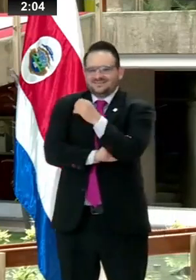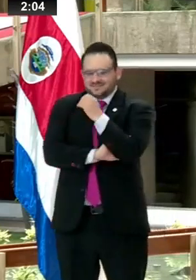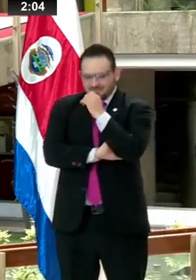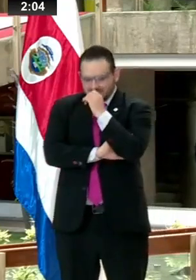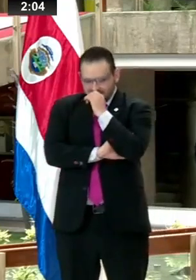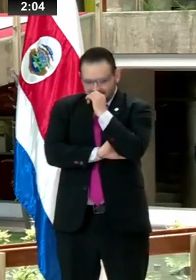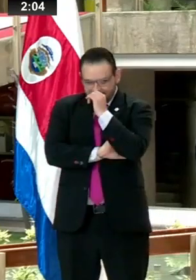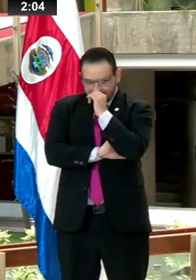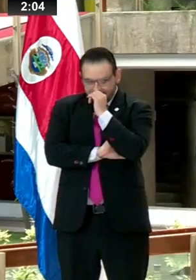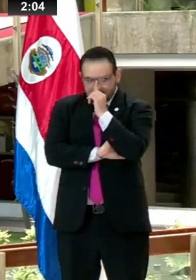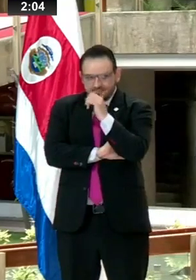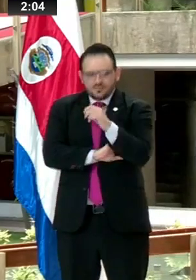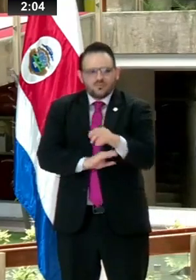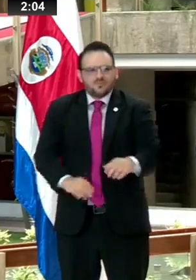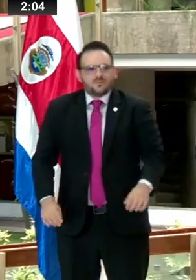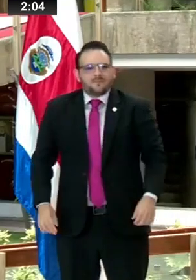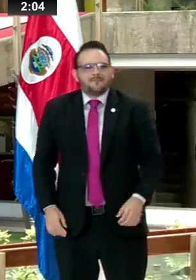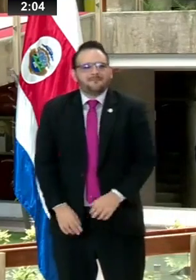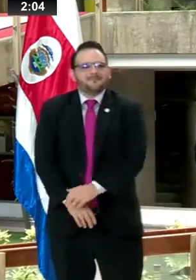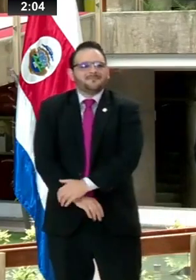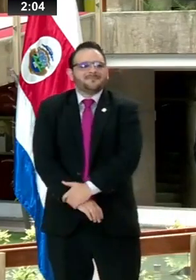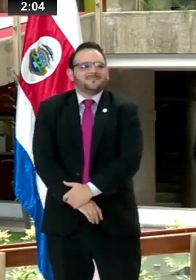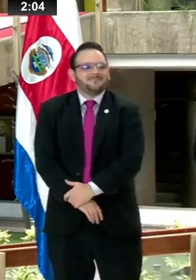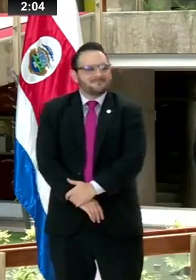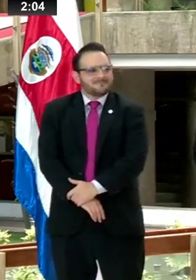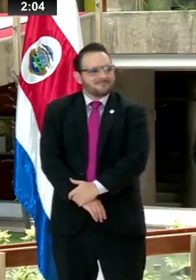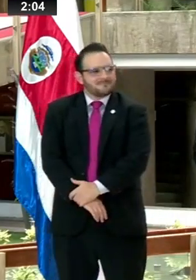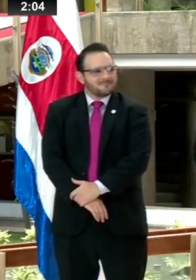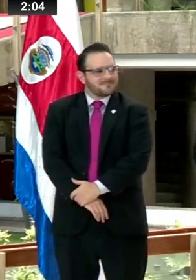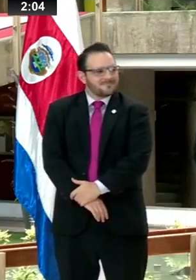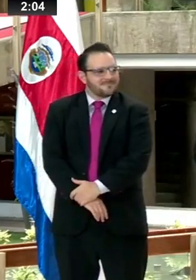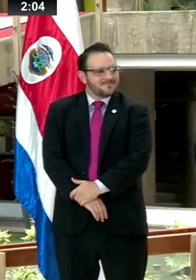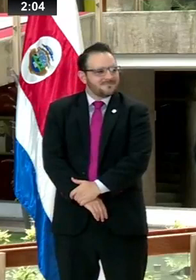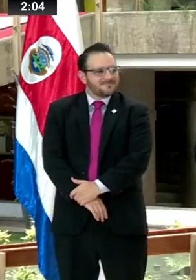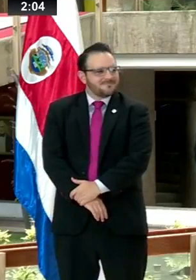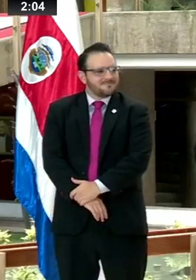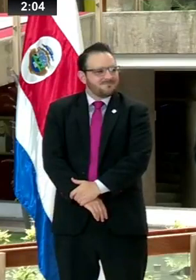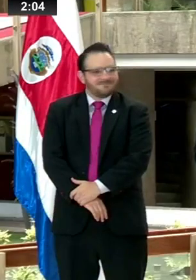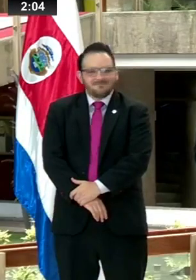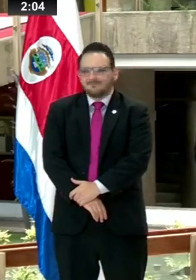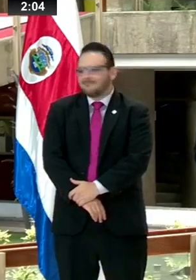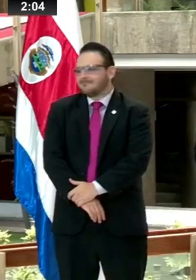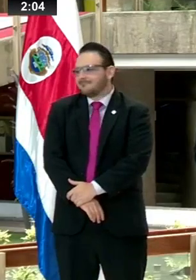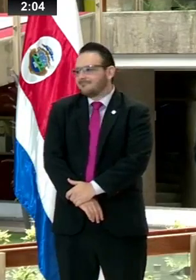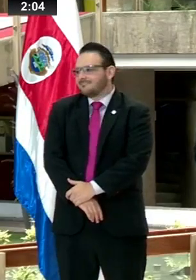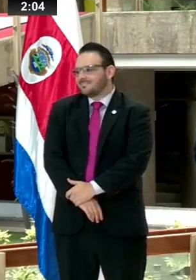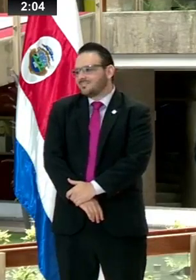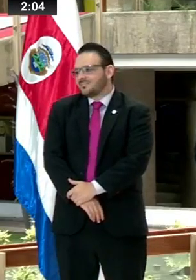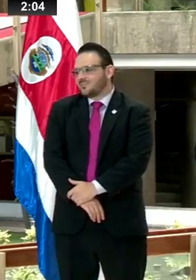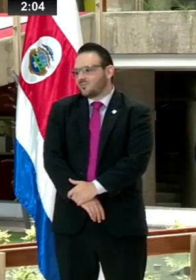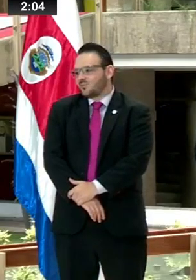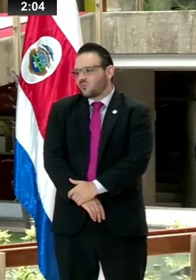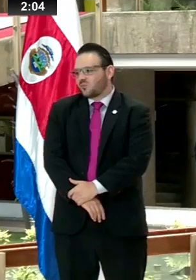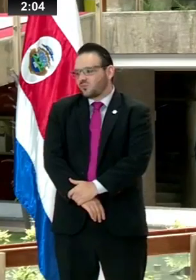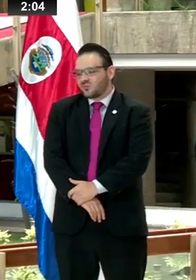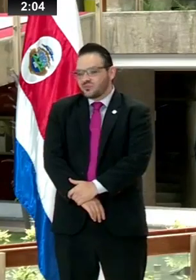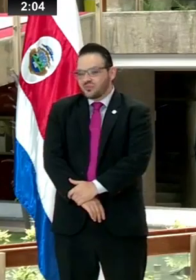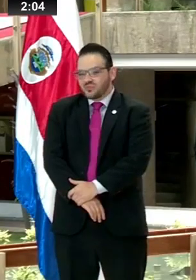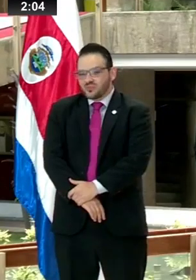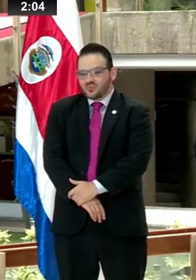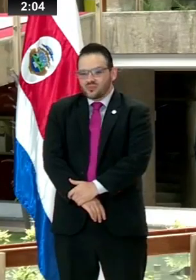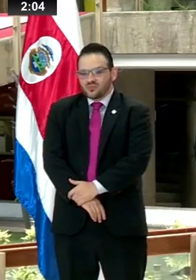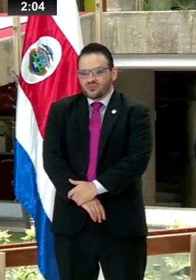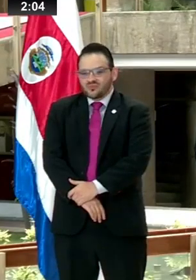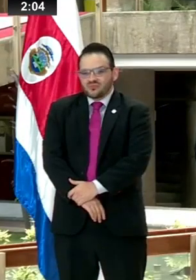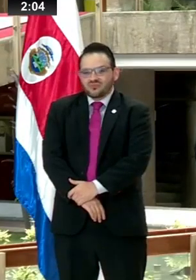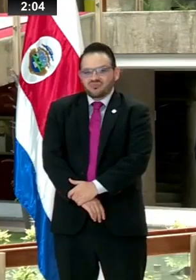Usted es la jefa de la Comisión de Ciudad Gobierno. Señor. Bueno, no, lo teníamos como sorpresa, no lo habíamos anunciado. Era la